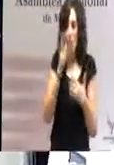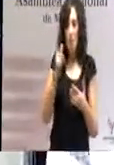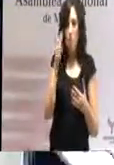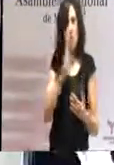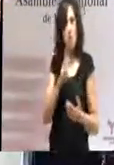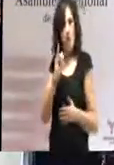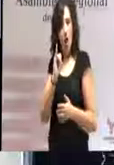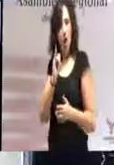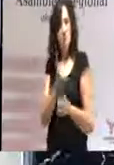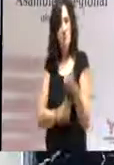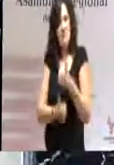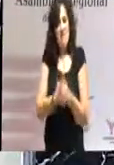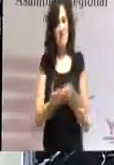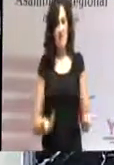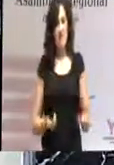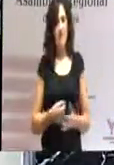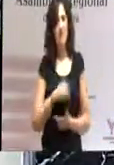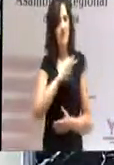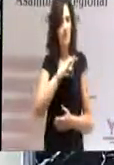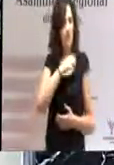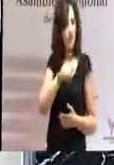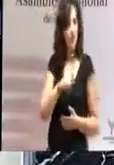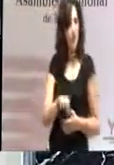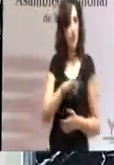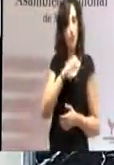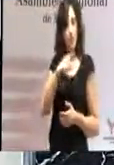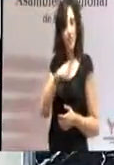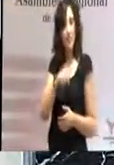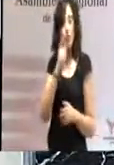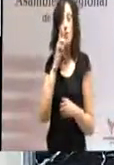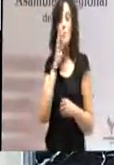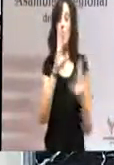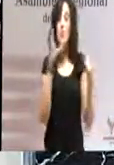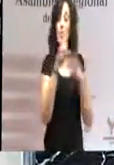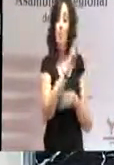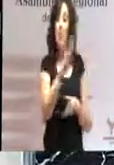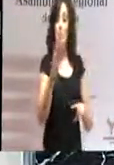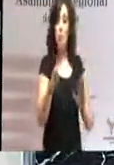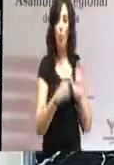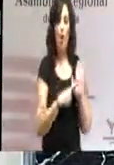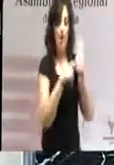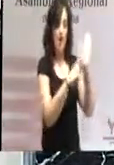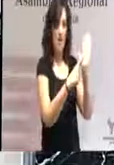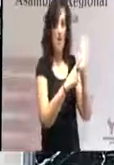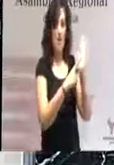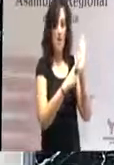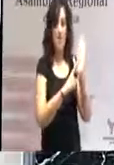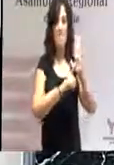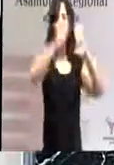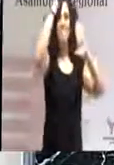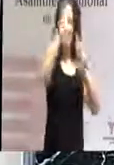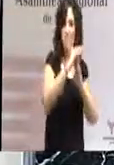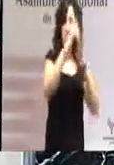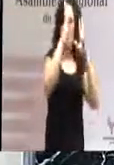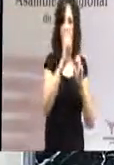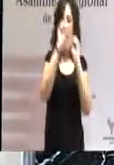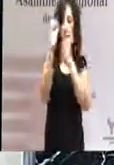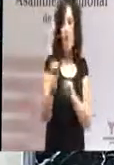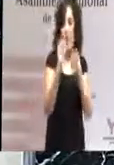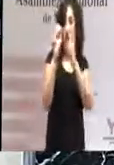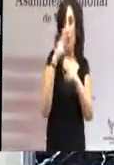Señor presidente, el Partido Popular frena la retirada del aforamiento a